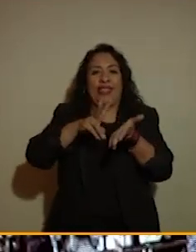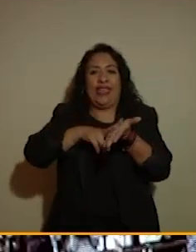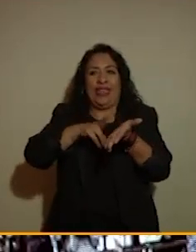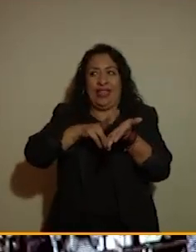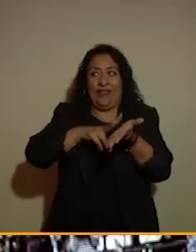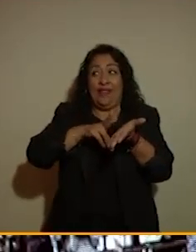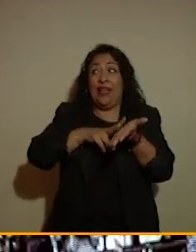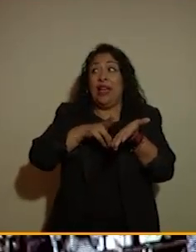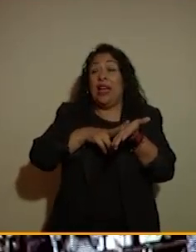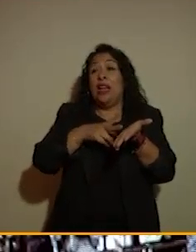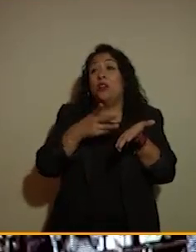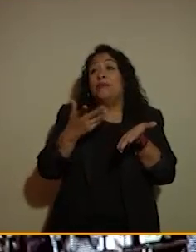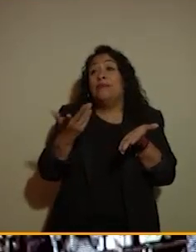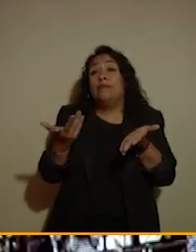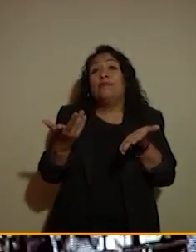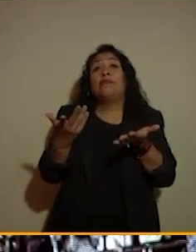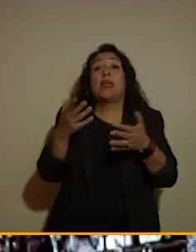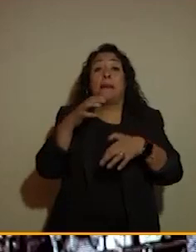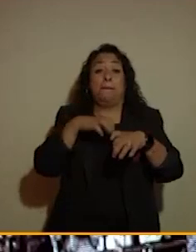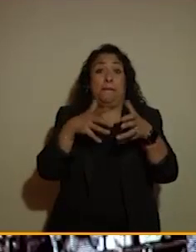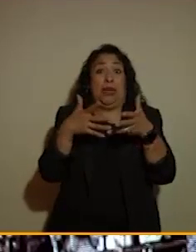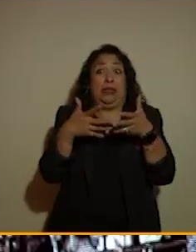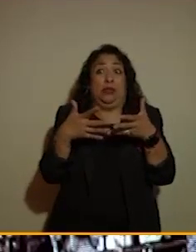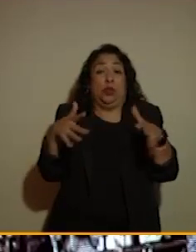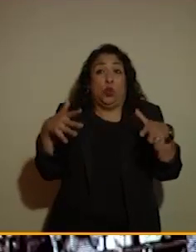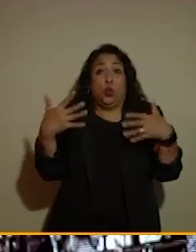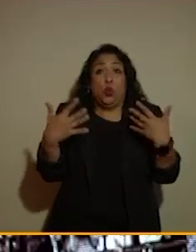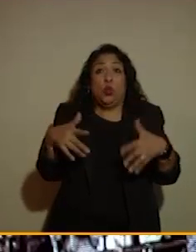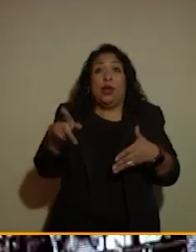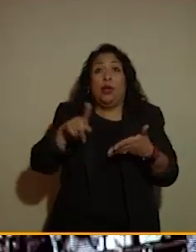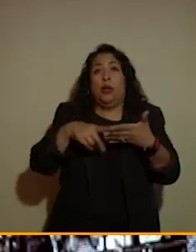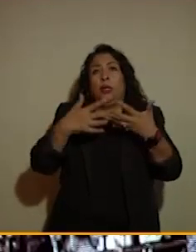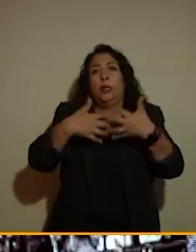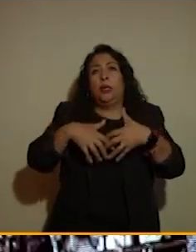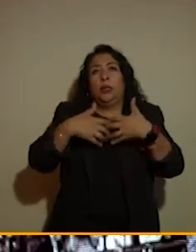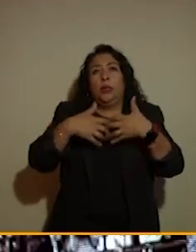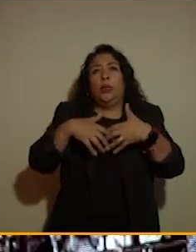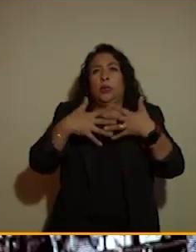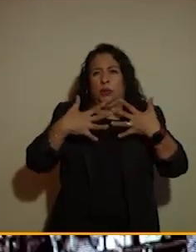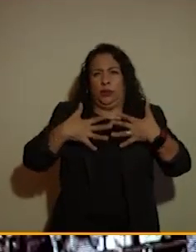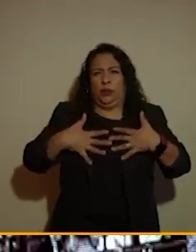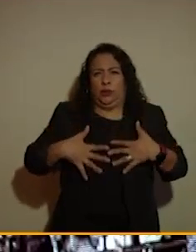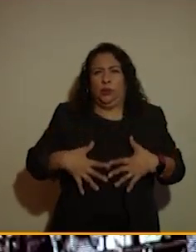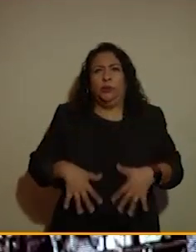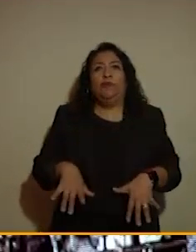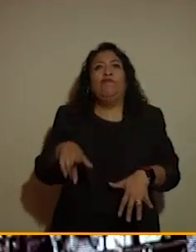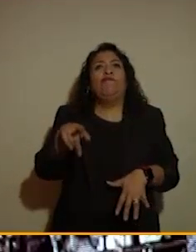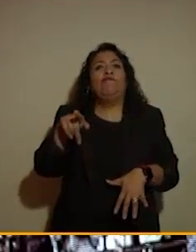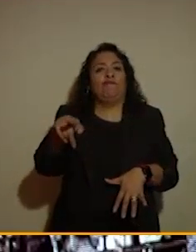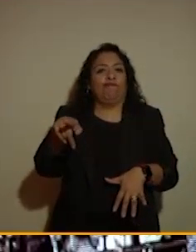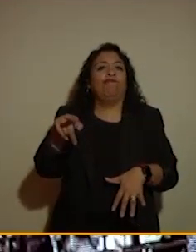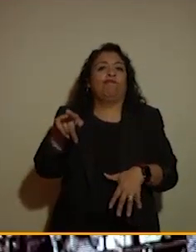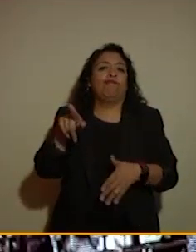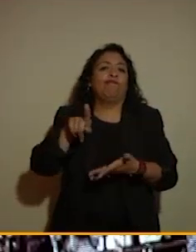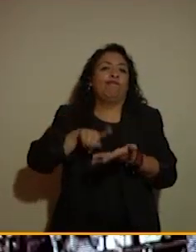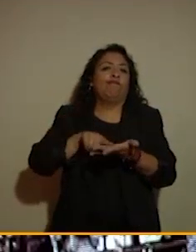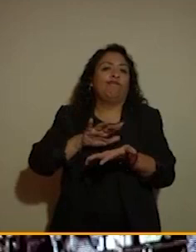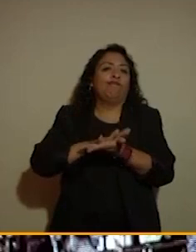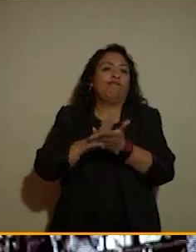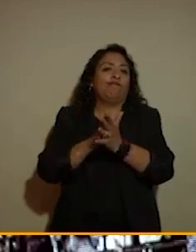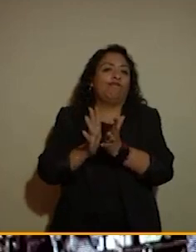que grandes empresas de la industria de la indumentaria estaban directamente